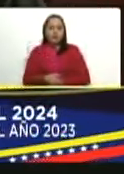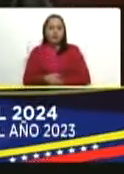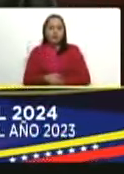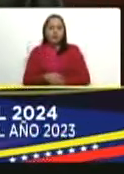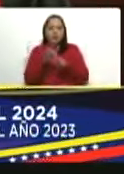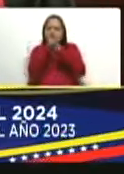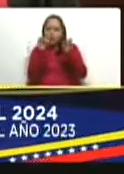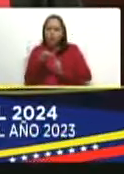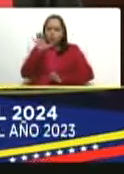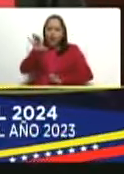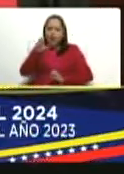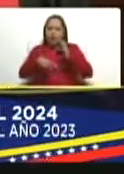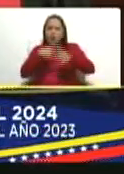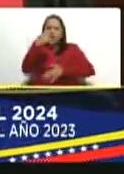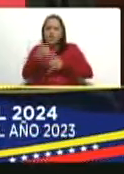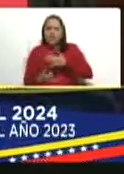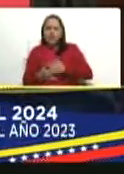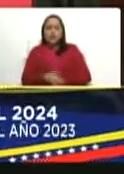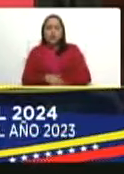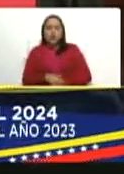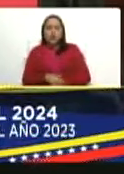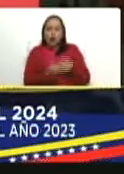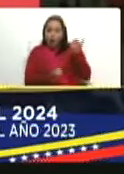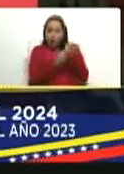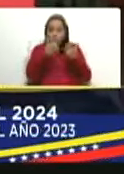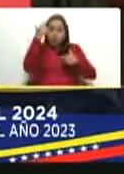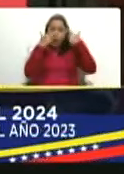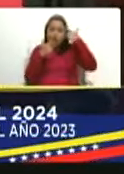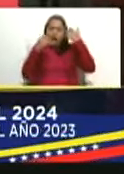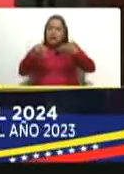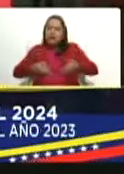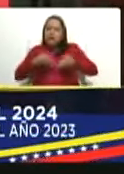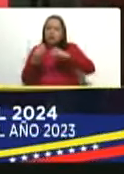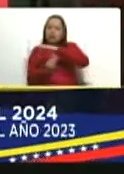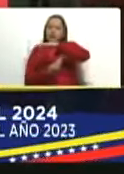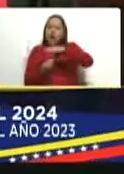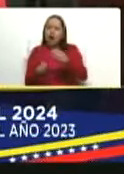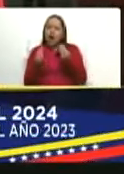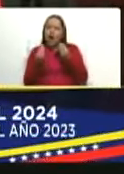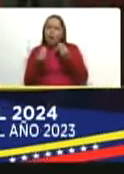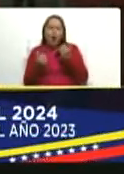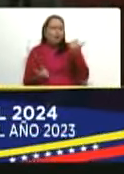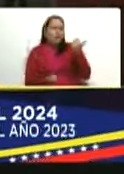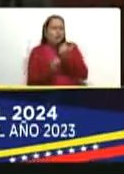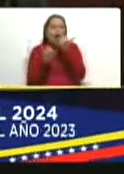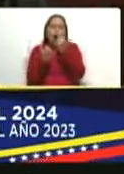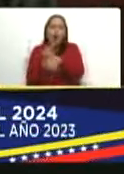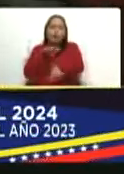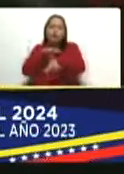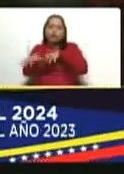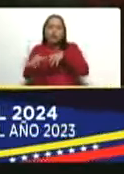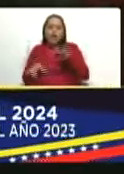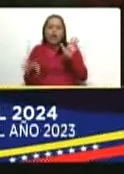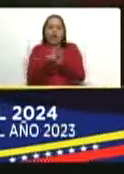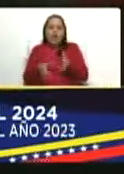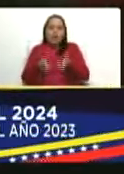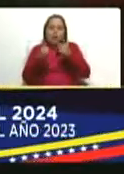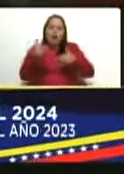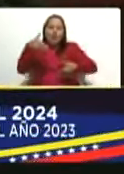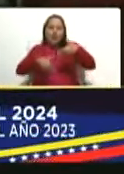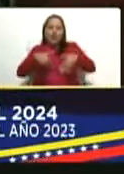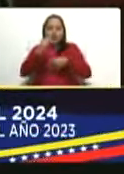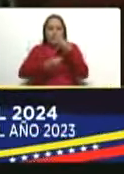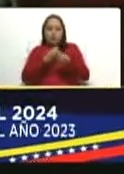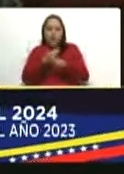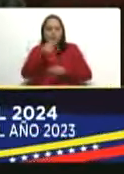país del proyecto chavista siempre se ha sustentado con el amplio apoyo y con la legitimidad de los votos